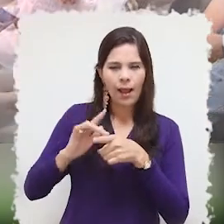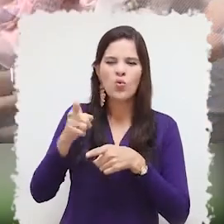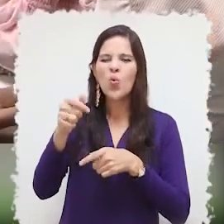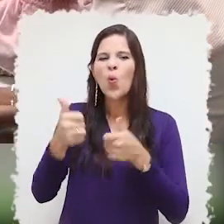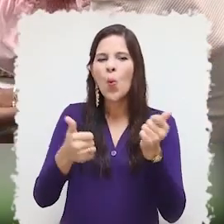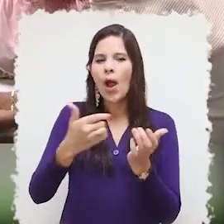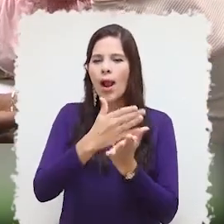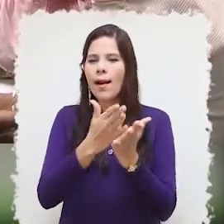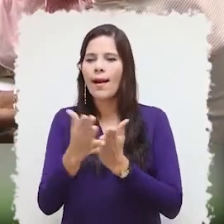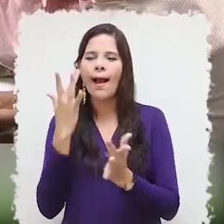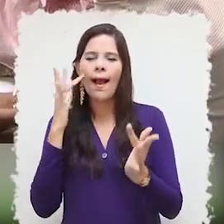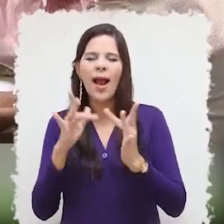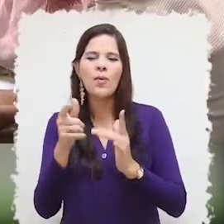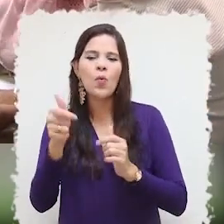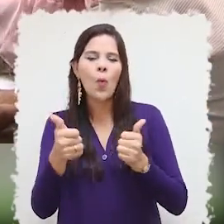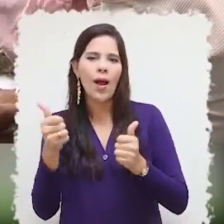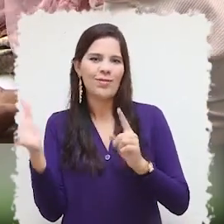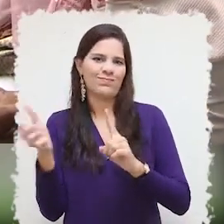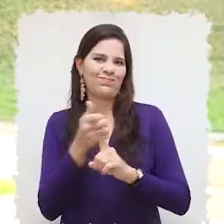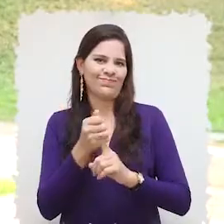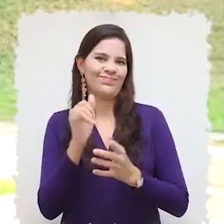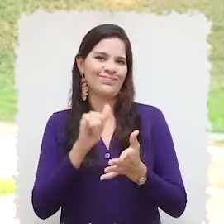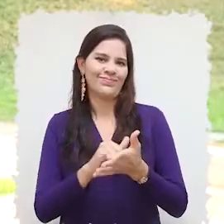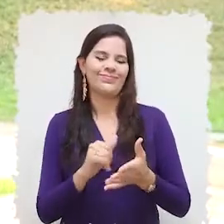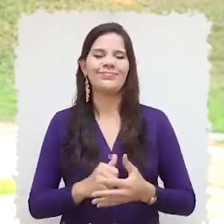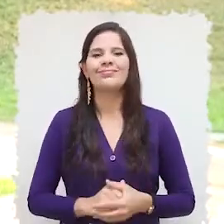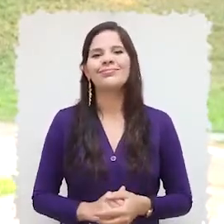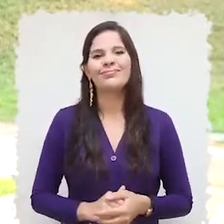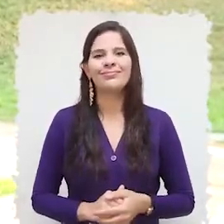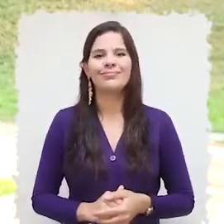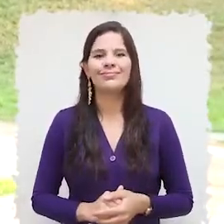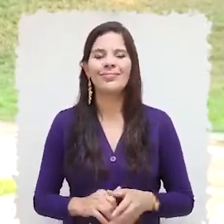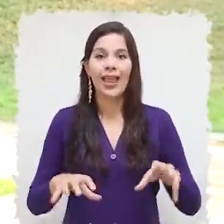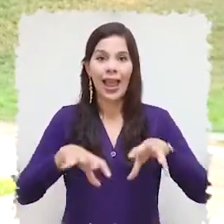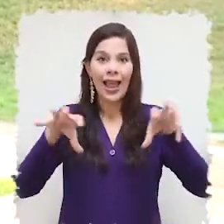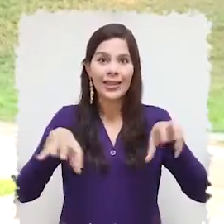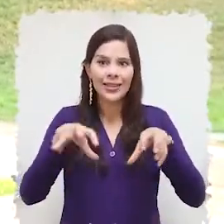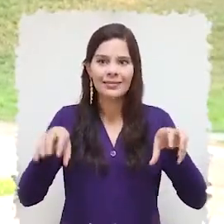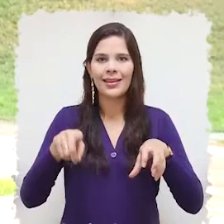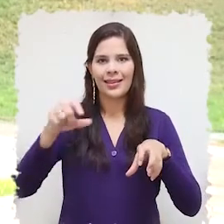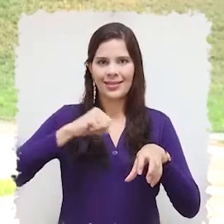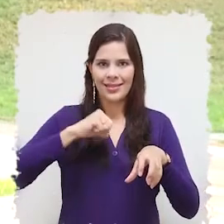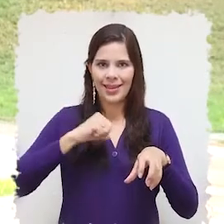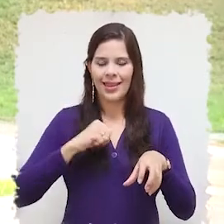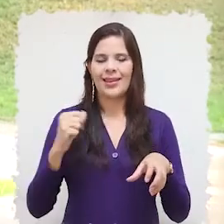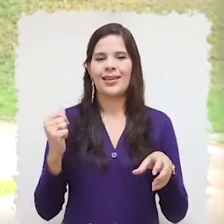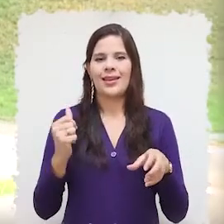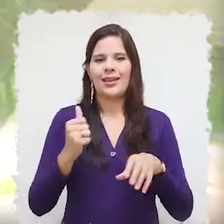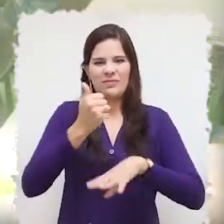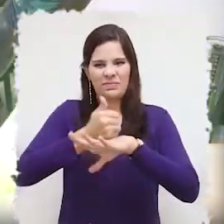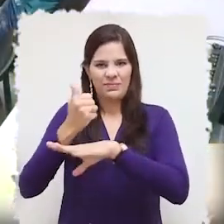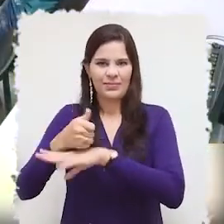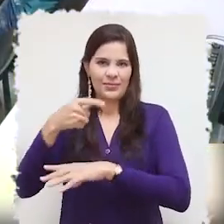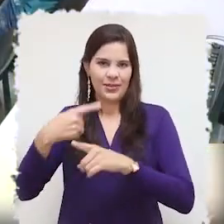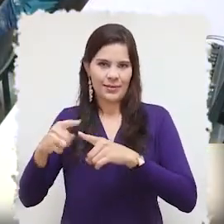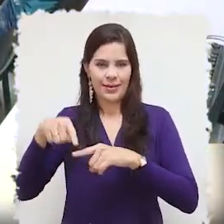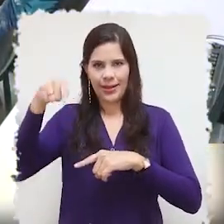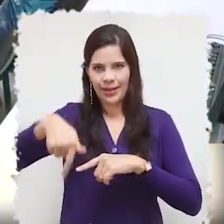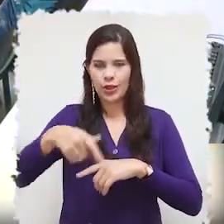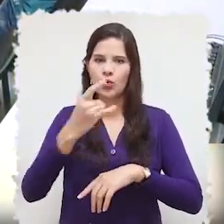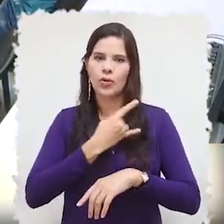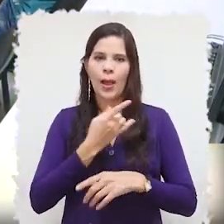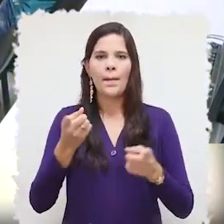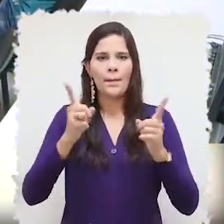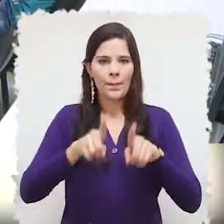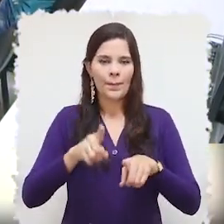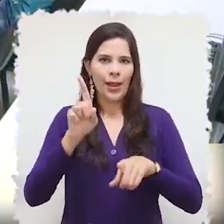hacia la profesión que posteriormente deseen estudiar. La actividad contó con el concurso de los directivos universitarios y personal especializado